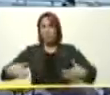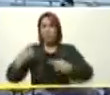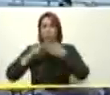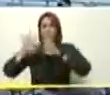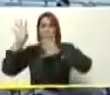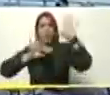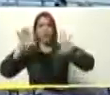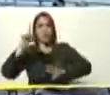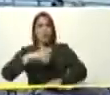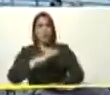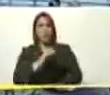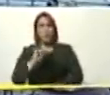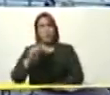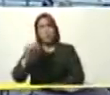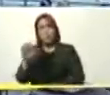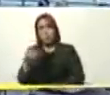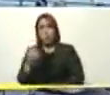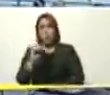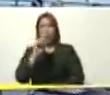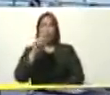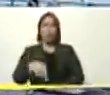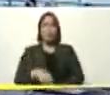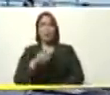robo de Citgo, de robo de monómero.